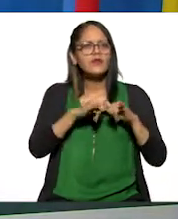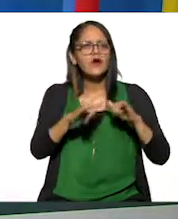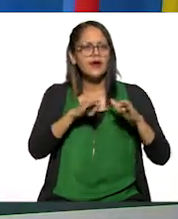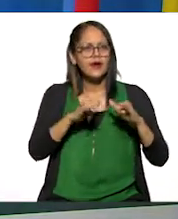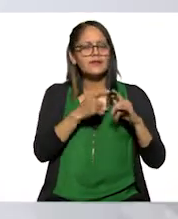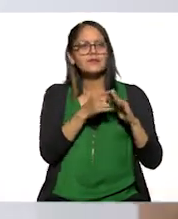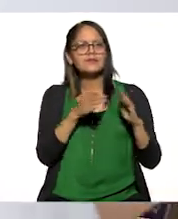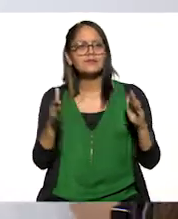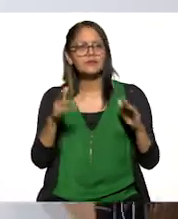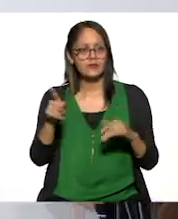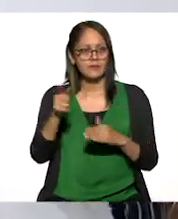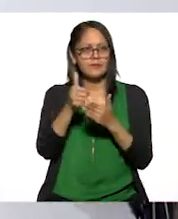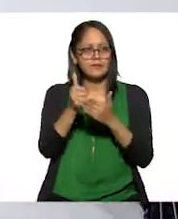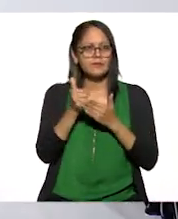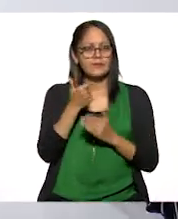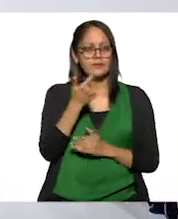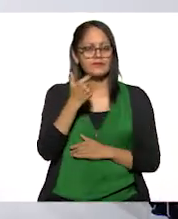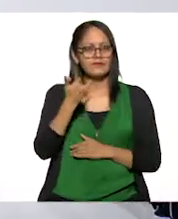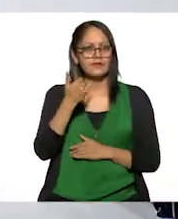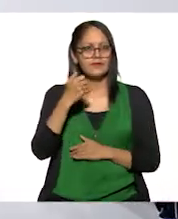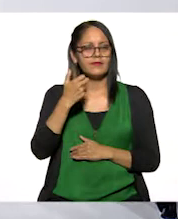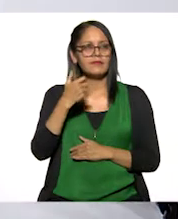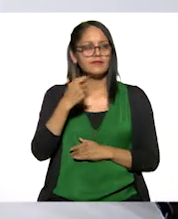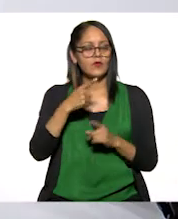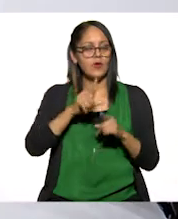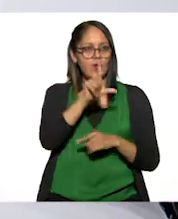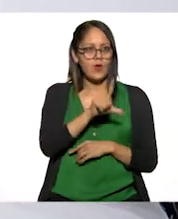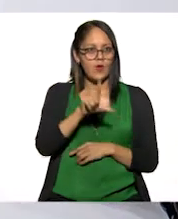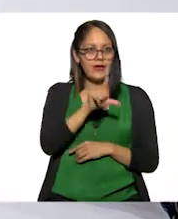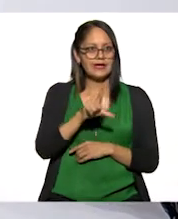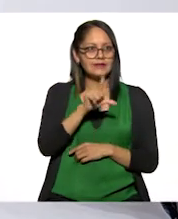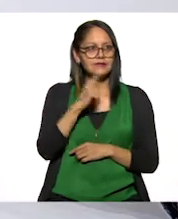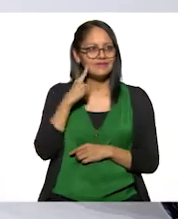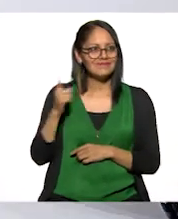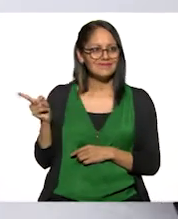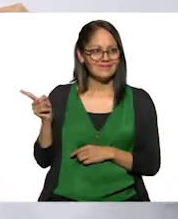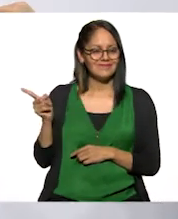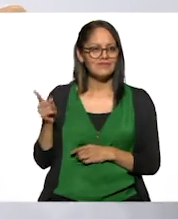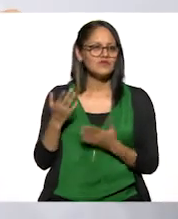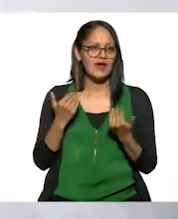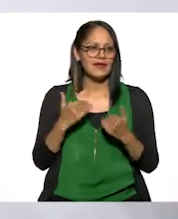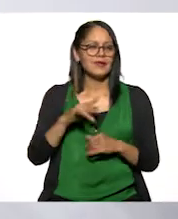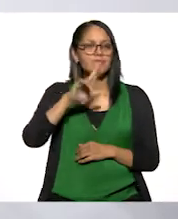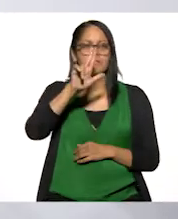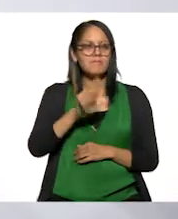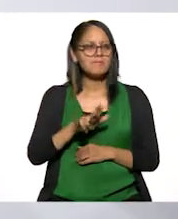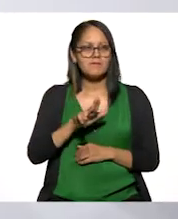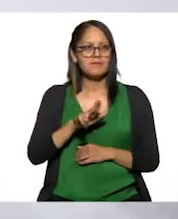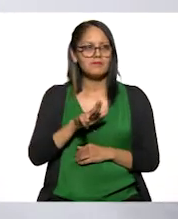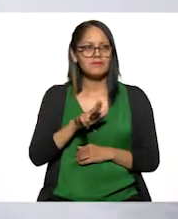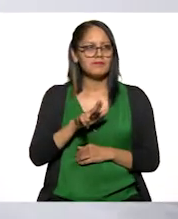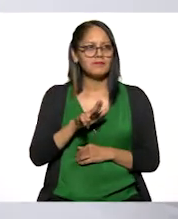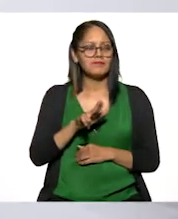semana. Sí. Si me ayudas, Jenny. Claro. A ¿lunes? No. ¿Martes?